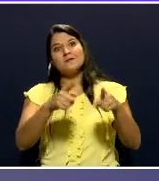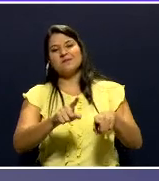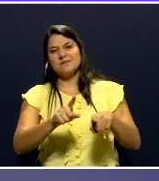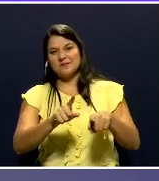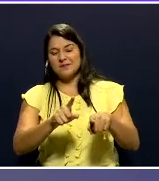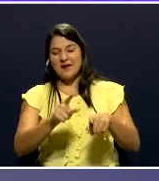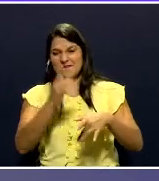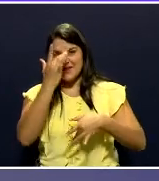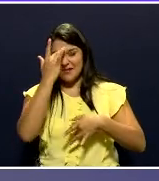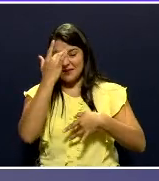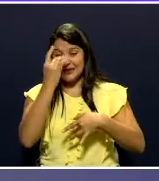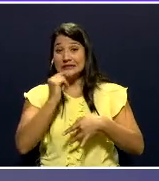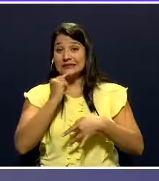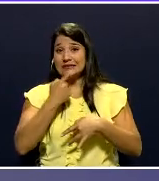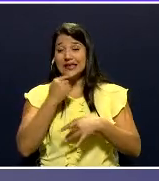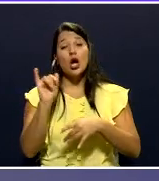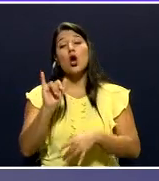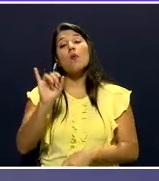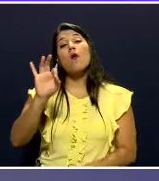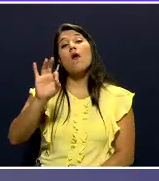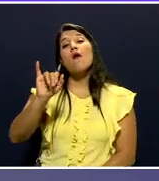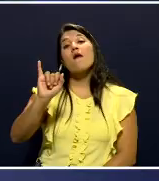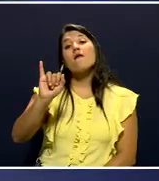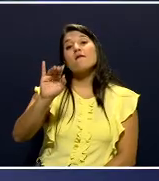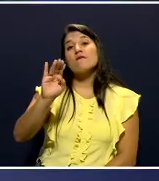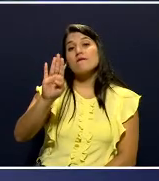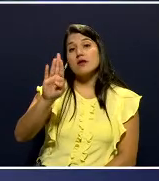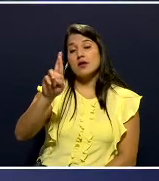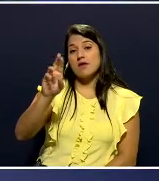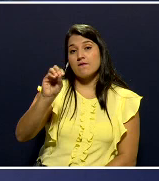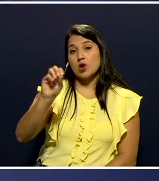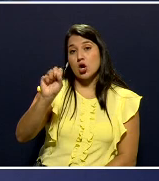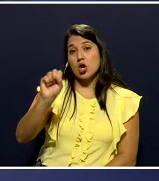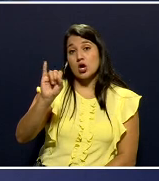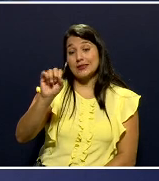quística. ¿Qué se sabe de esto en el ámbito científico?